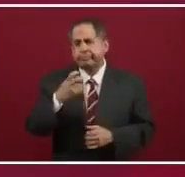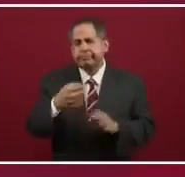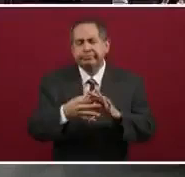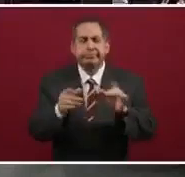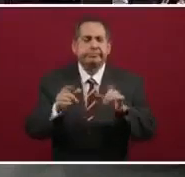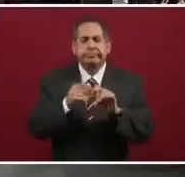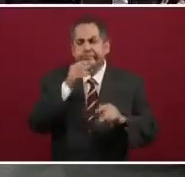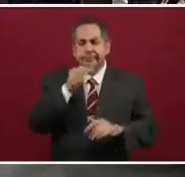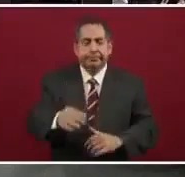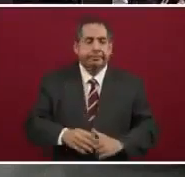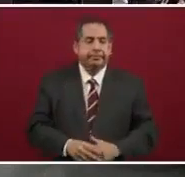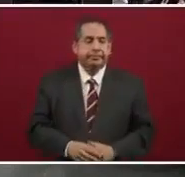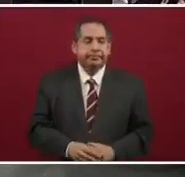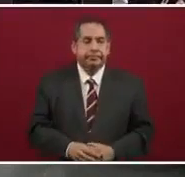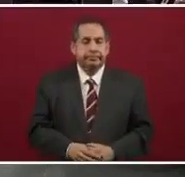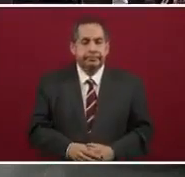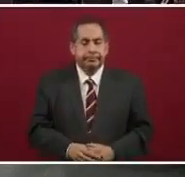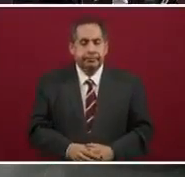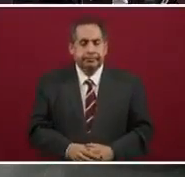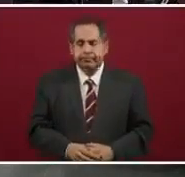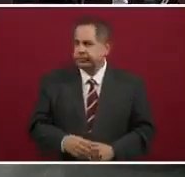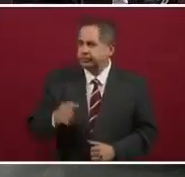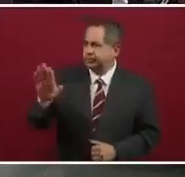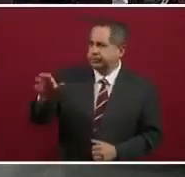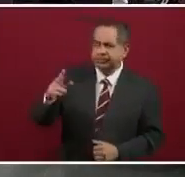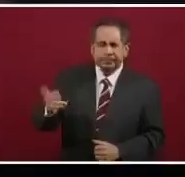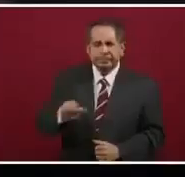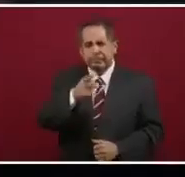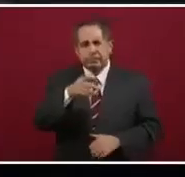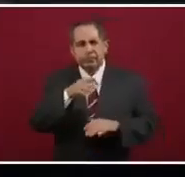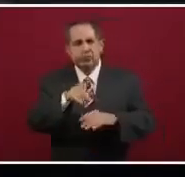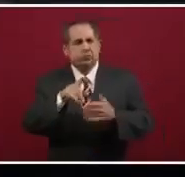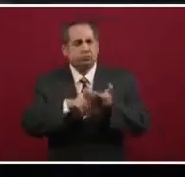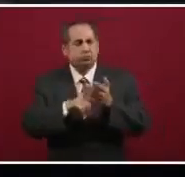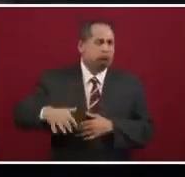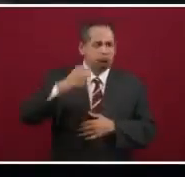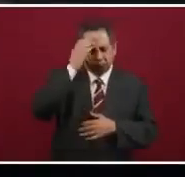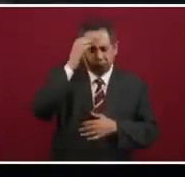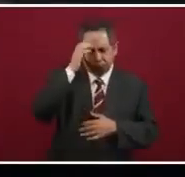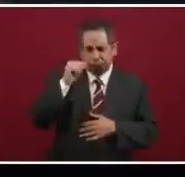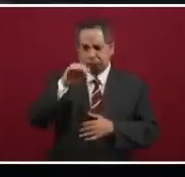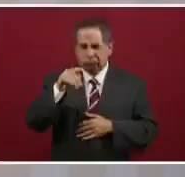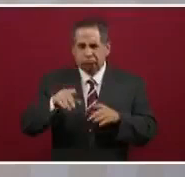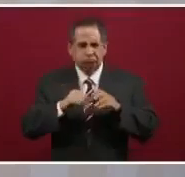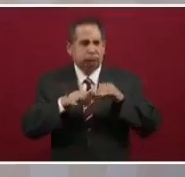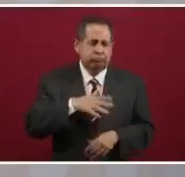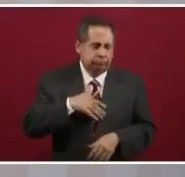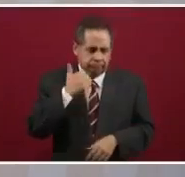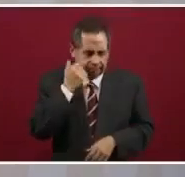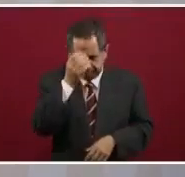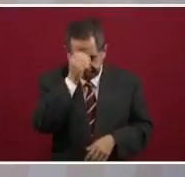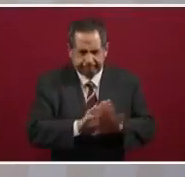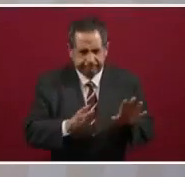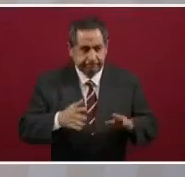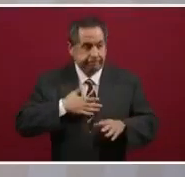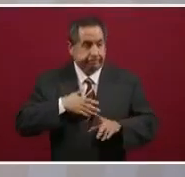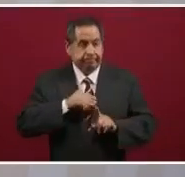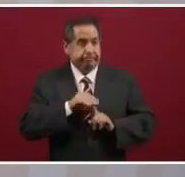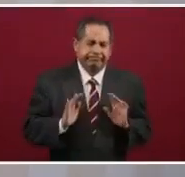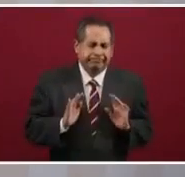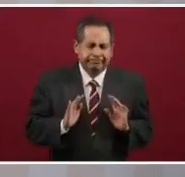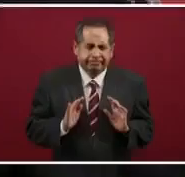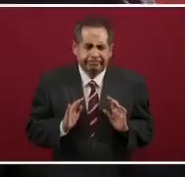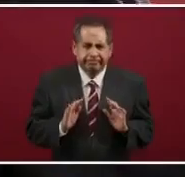decir. Presidente, ¿considera que influyó el efecto de su popularidad en los resultados? No quiero opinar sobre eso,